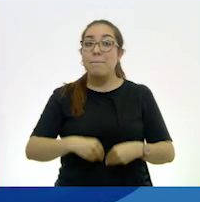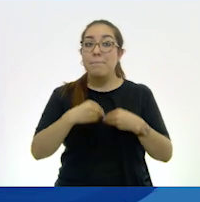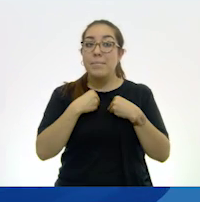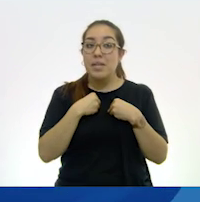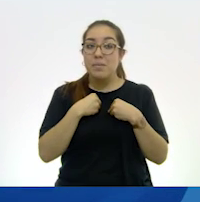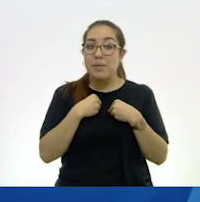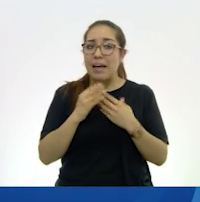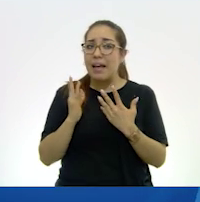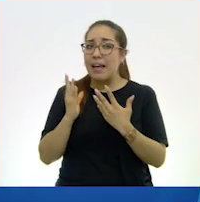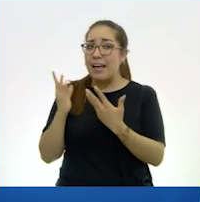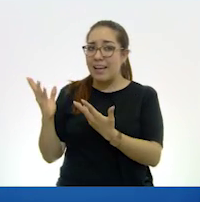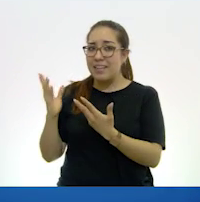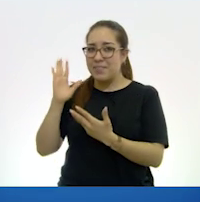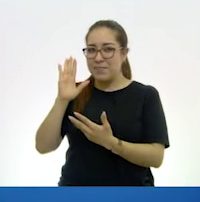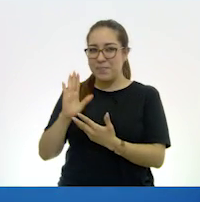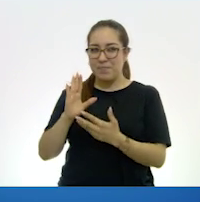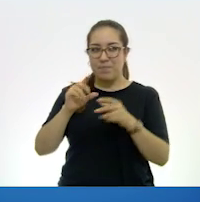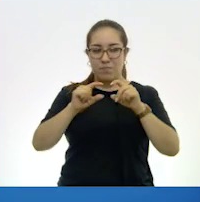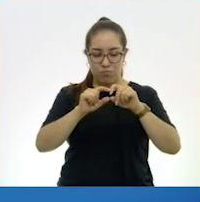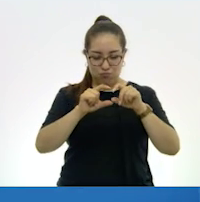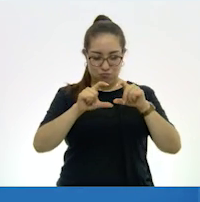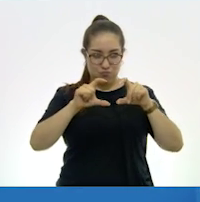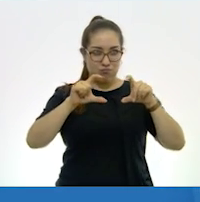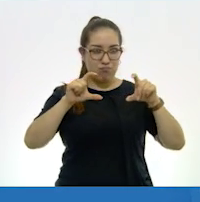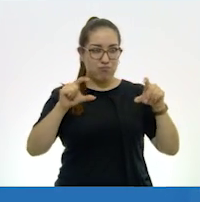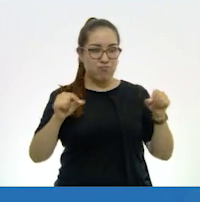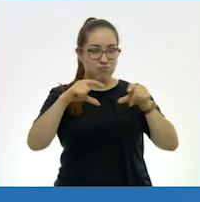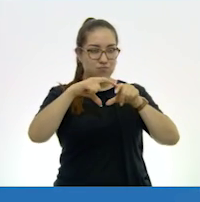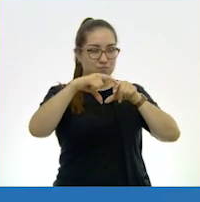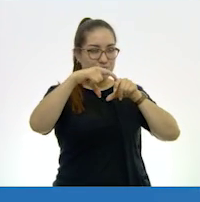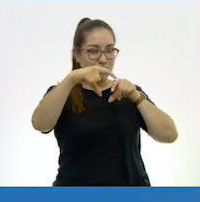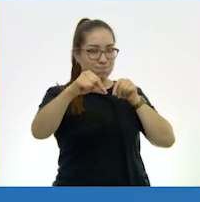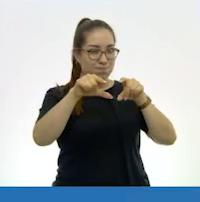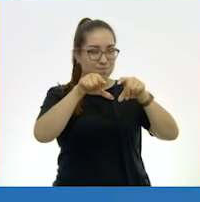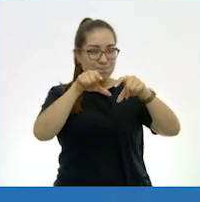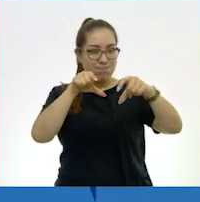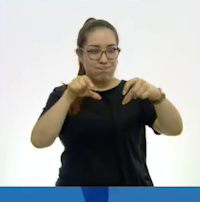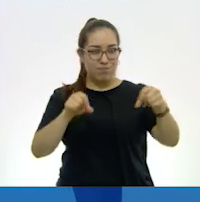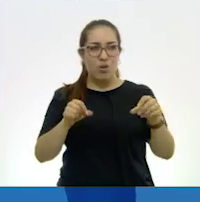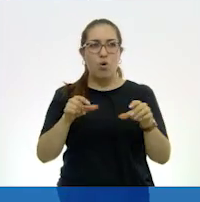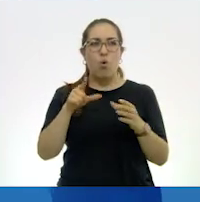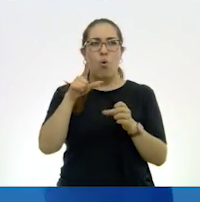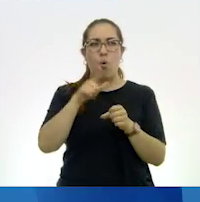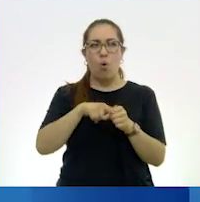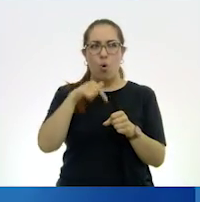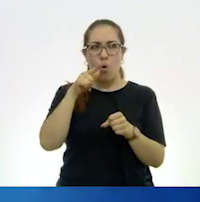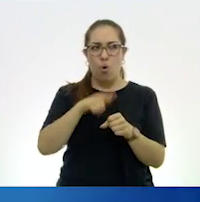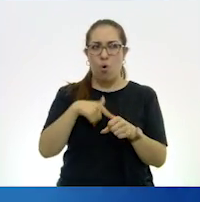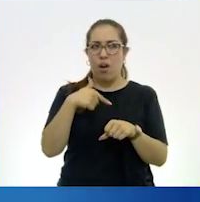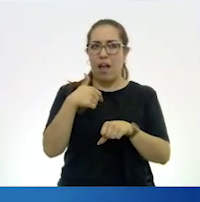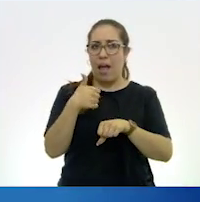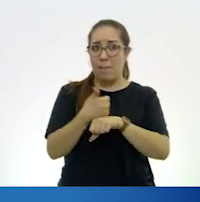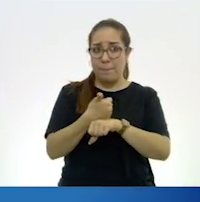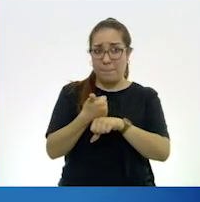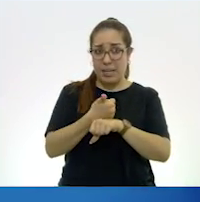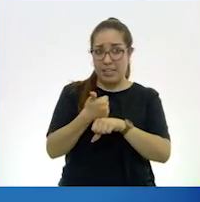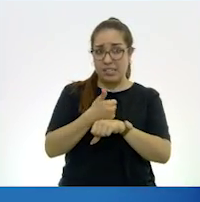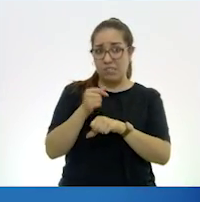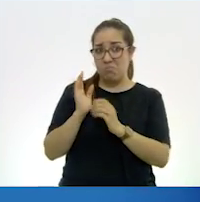de forma globosa, con un color amarillo intenso, sirve para los problemas de los